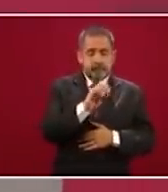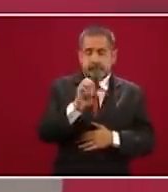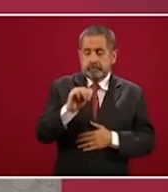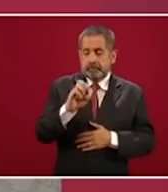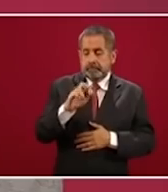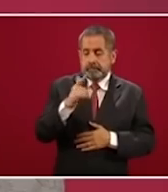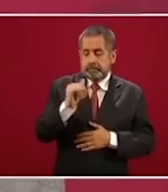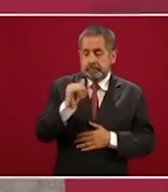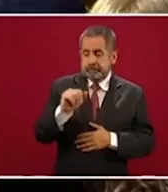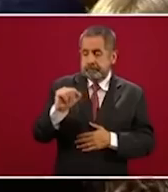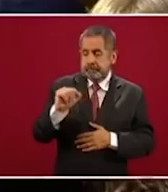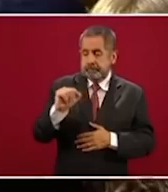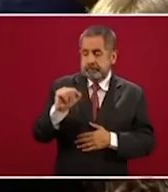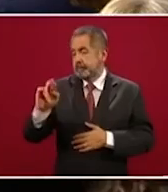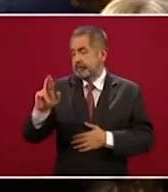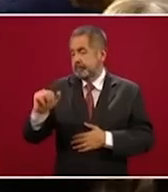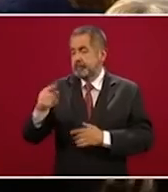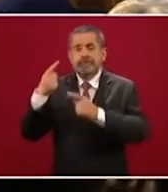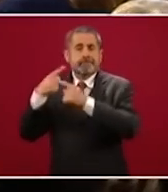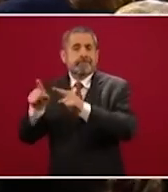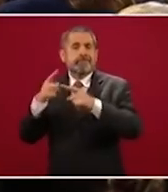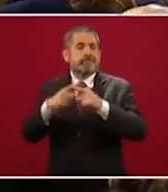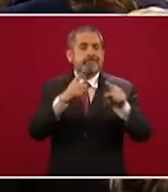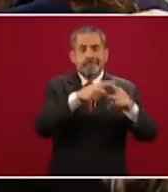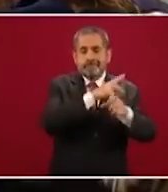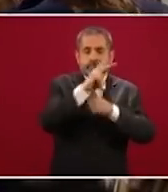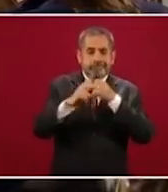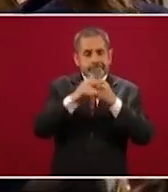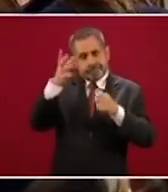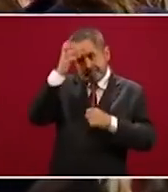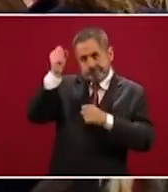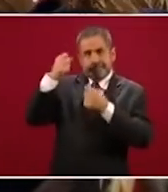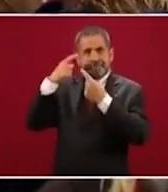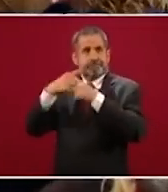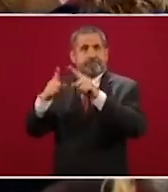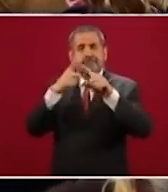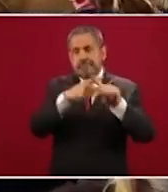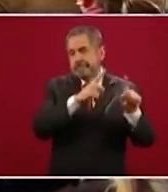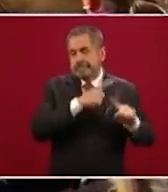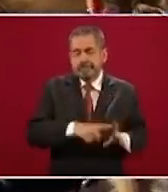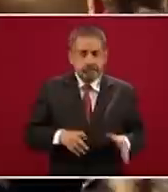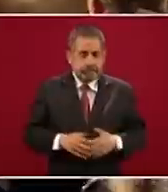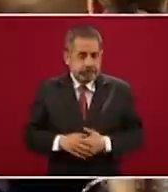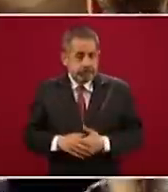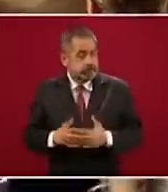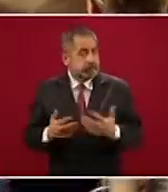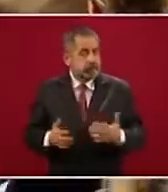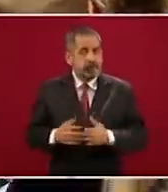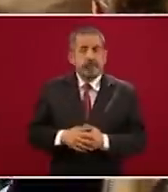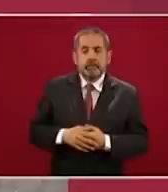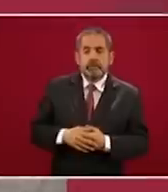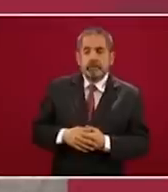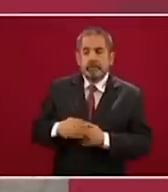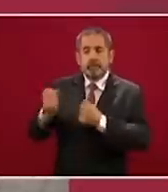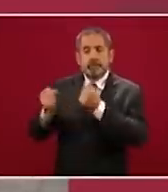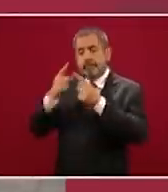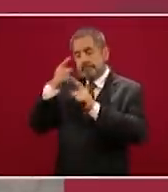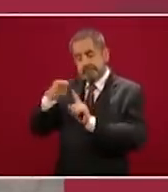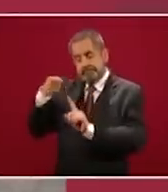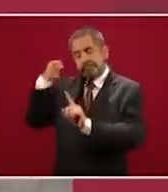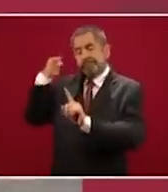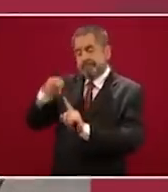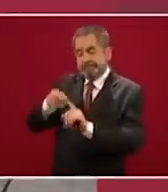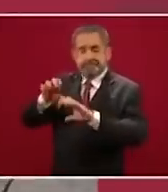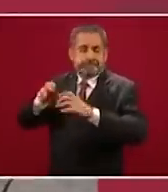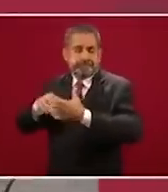tiene distintos significados en distintas partes del mundo. En algunos casos tiene un énfasis